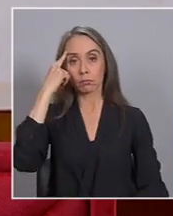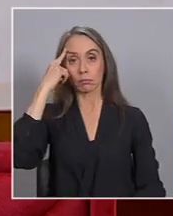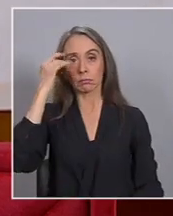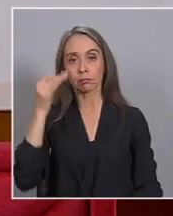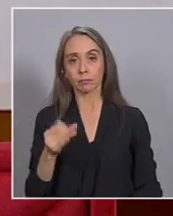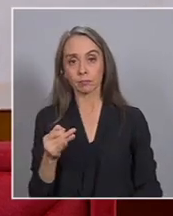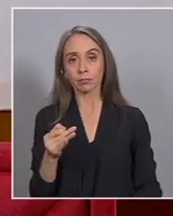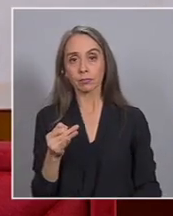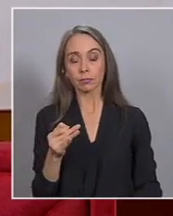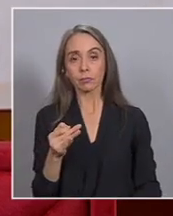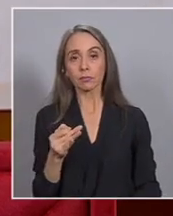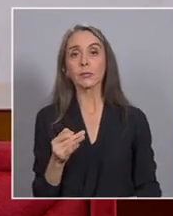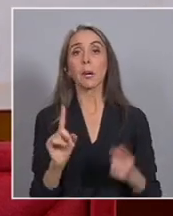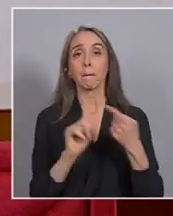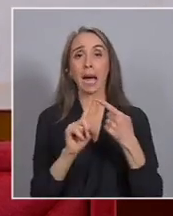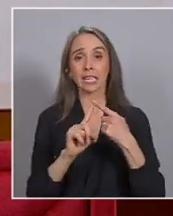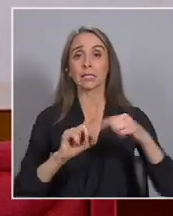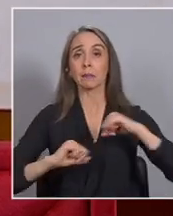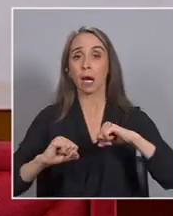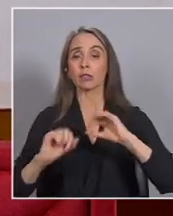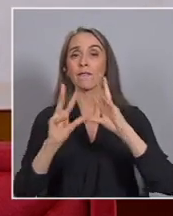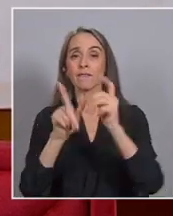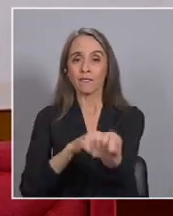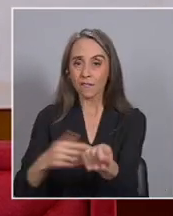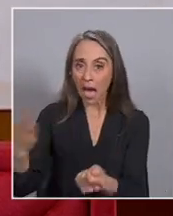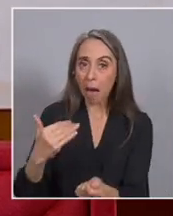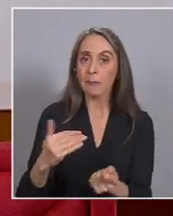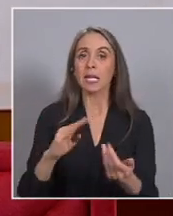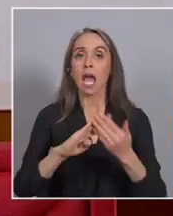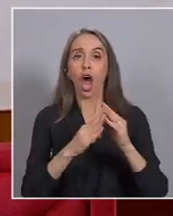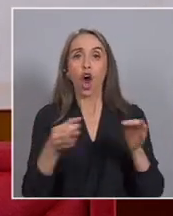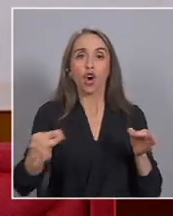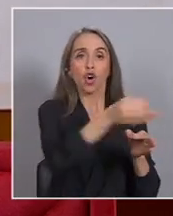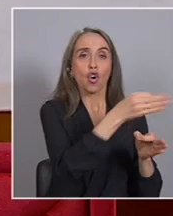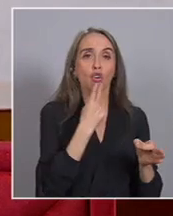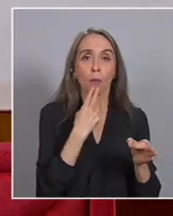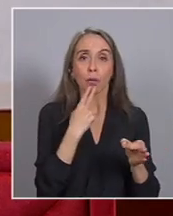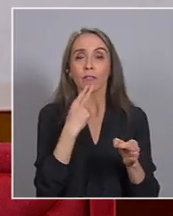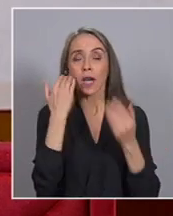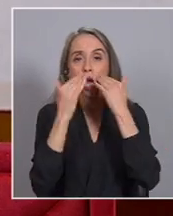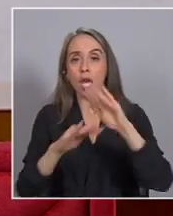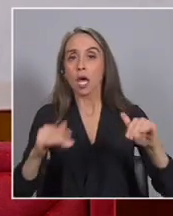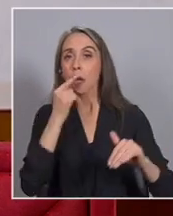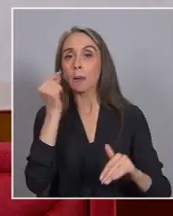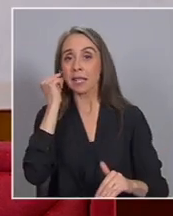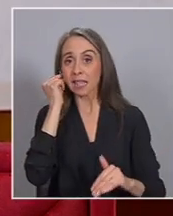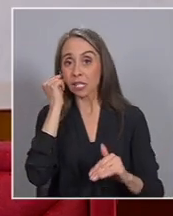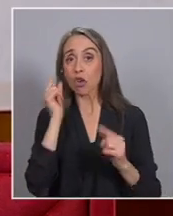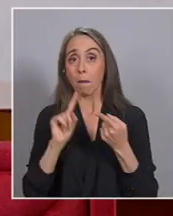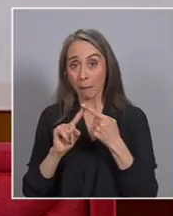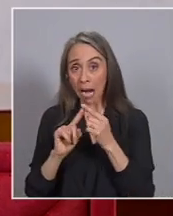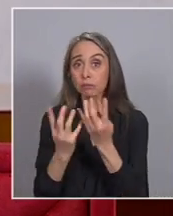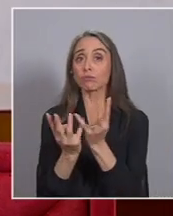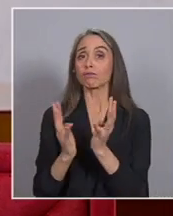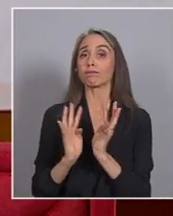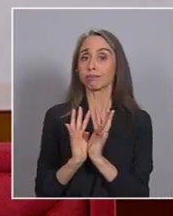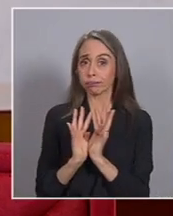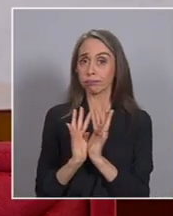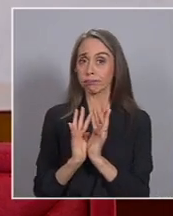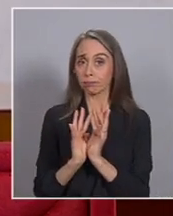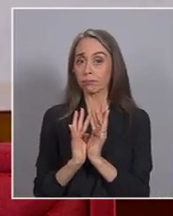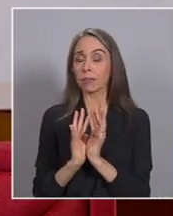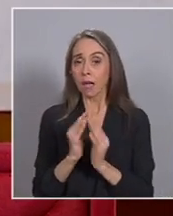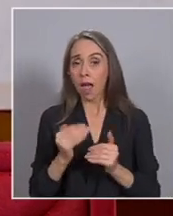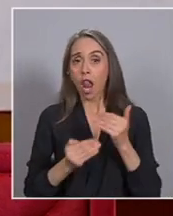convencimiento de que es con la participación activa de las familias, las comunidades y los propios niños y niñas que vamos a lograr